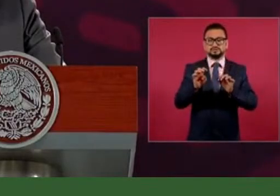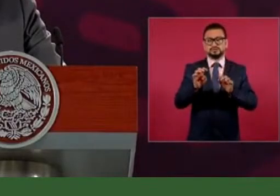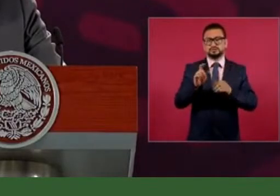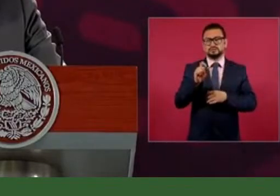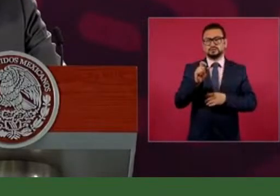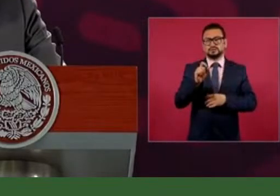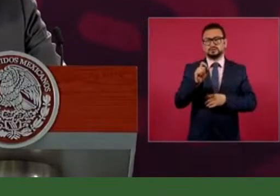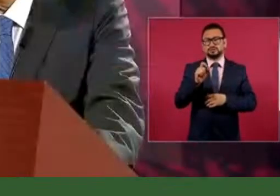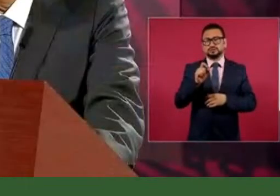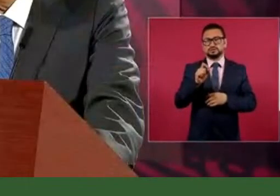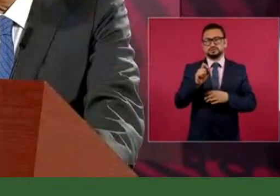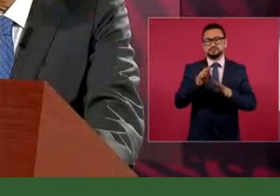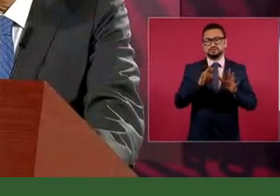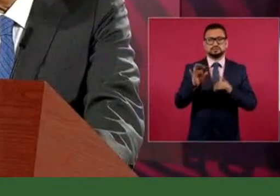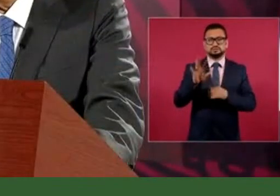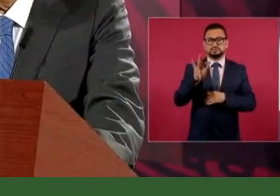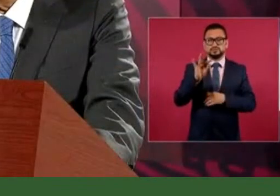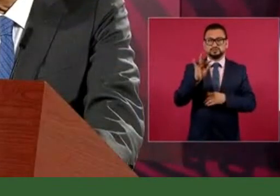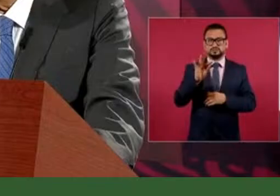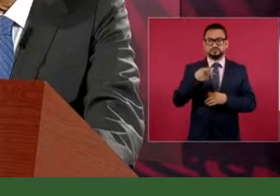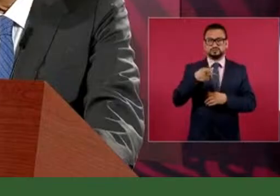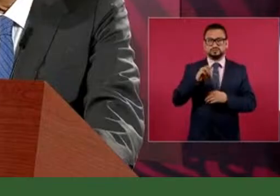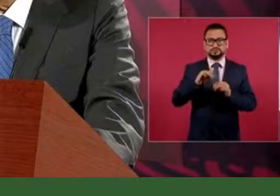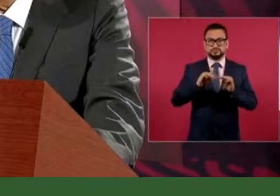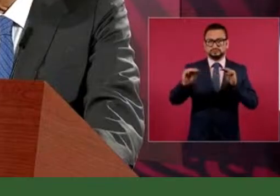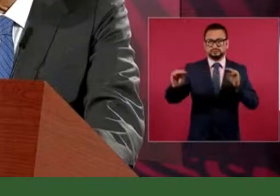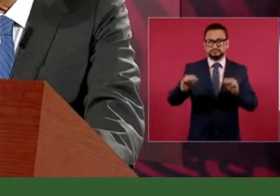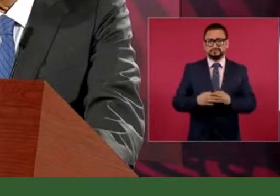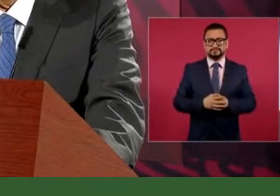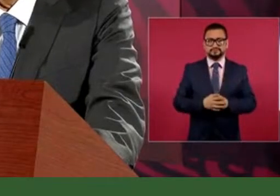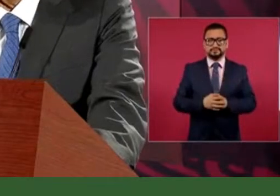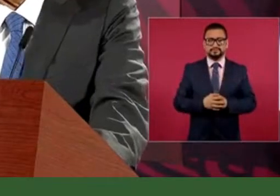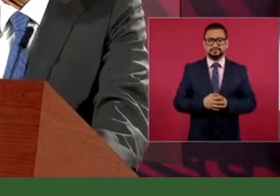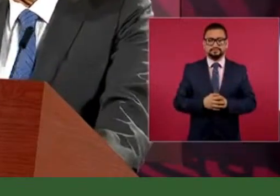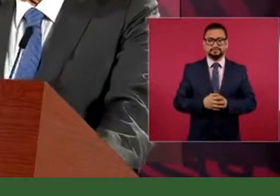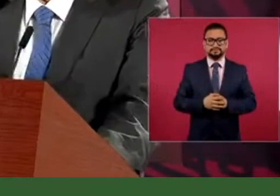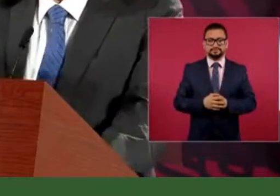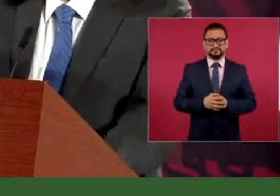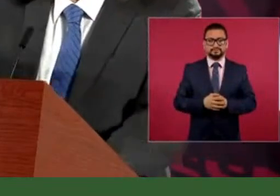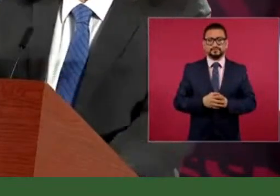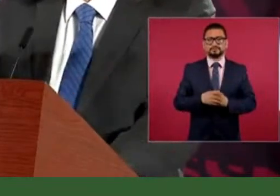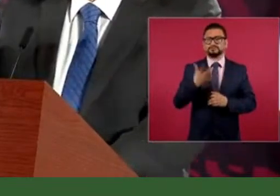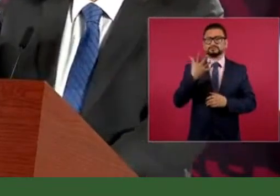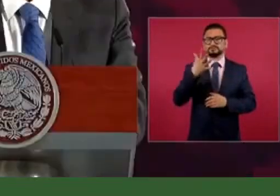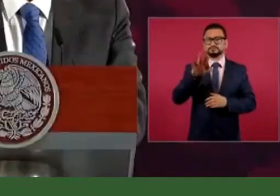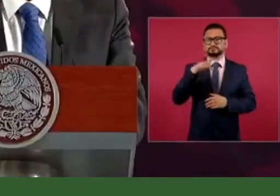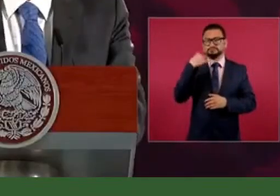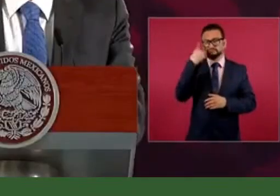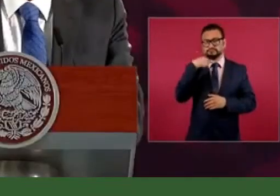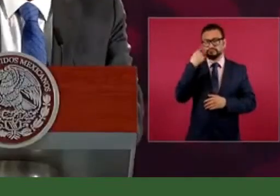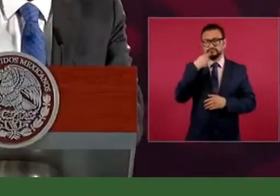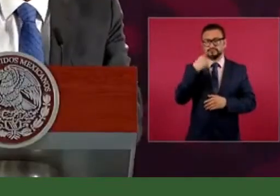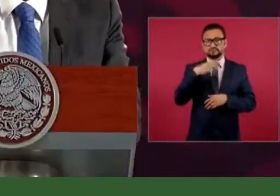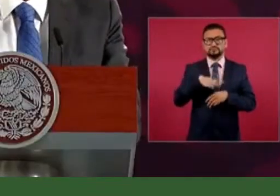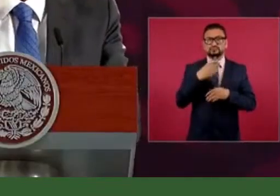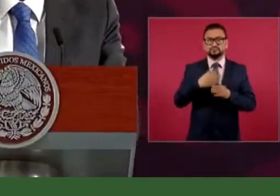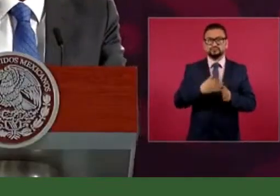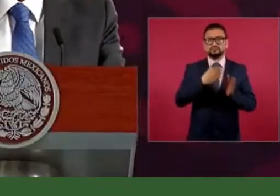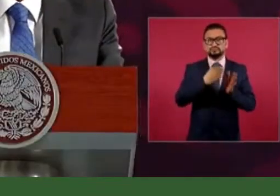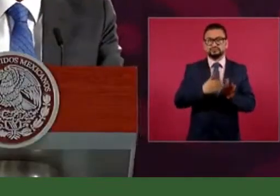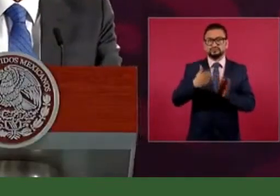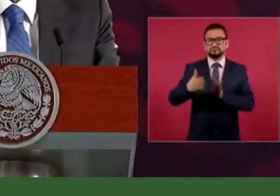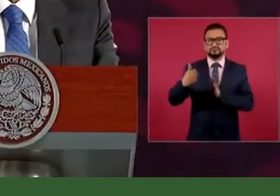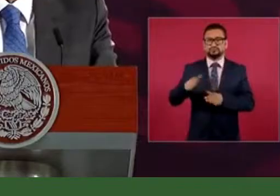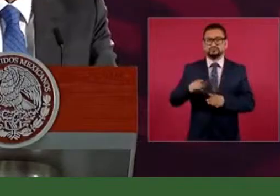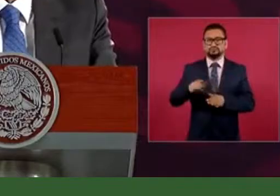920, 940 kilómetros. Y se hace 10 horas porque va parando ya en estaciones.